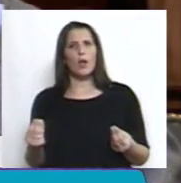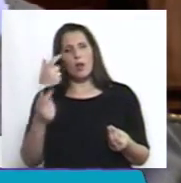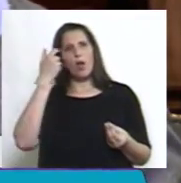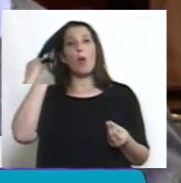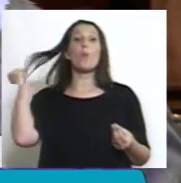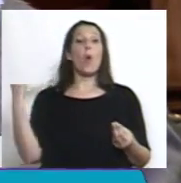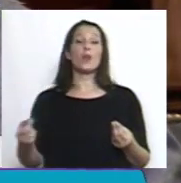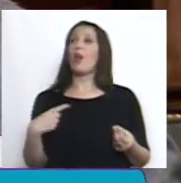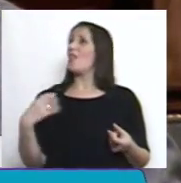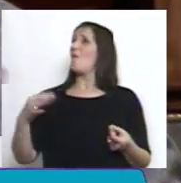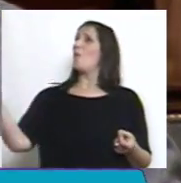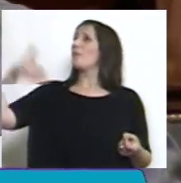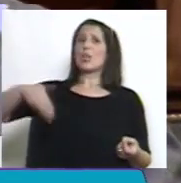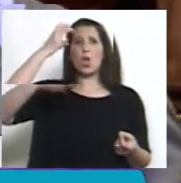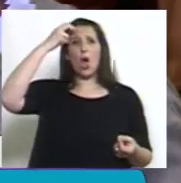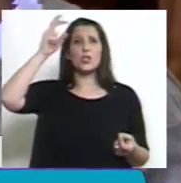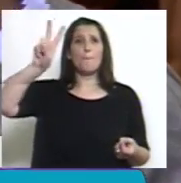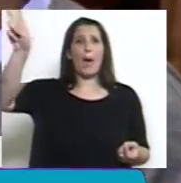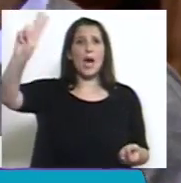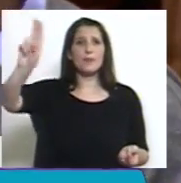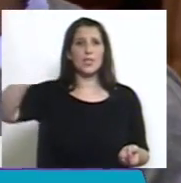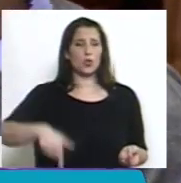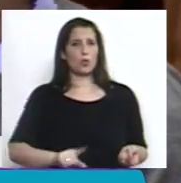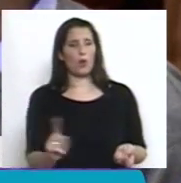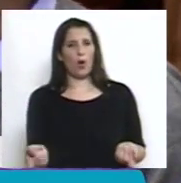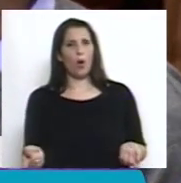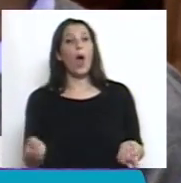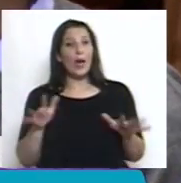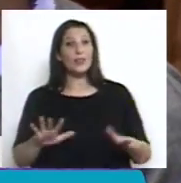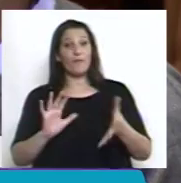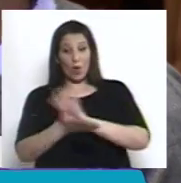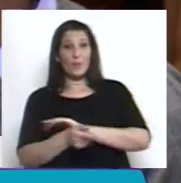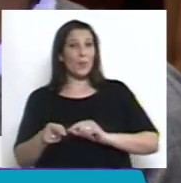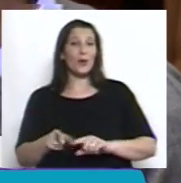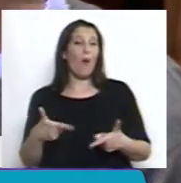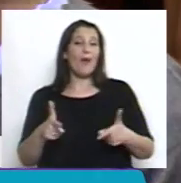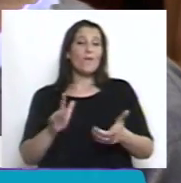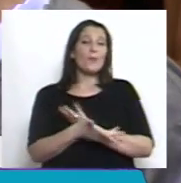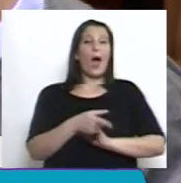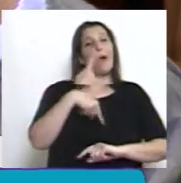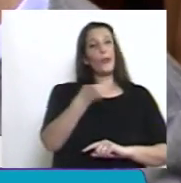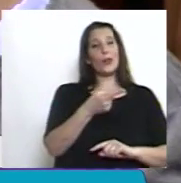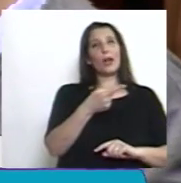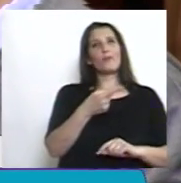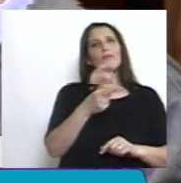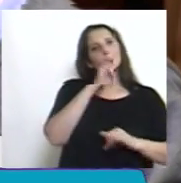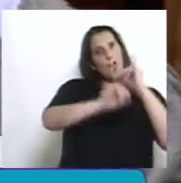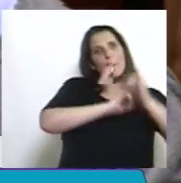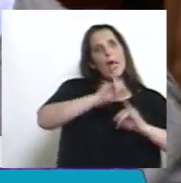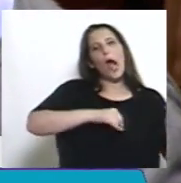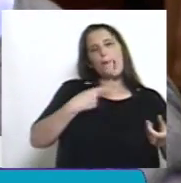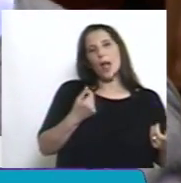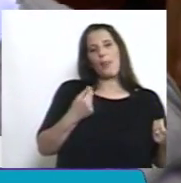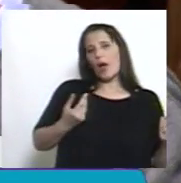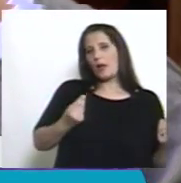venir al Congreso a pedir permiso. Y se hace de esta manera porque no hay manera de justificar lo que se hace con ese